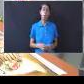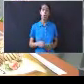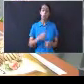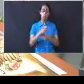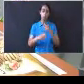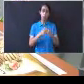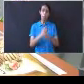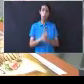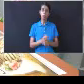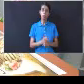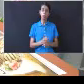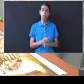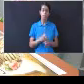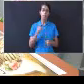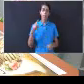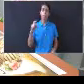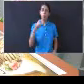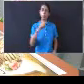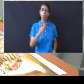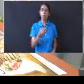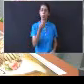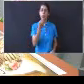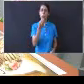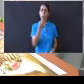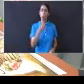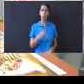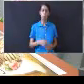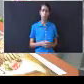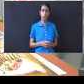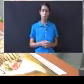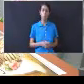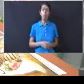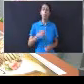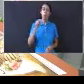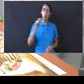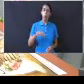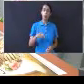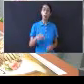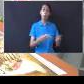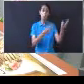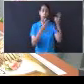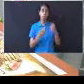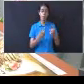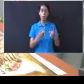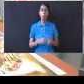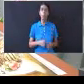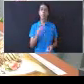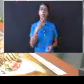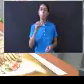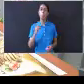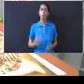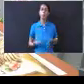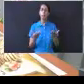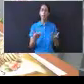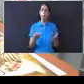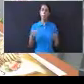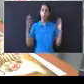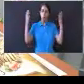se los voy a devolver. Se los voy a devolver a hermanos. Un aplauso bien fuerte al Señor.